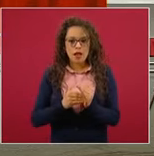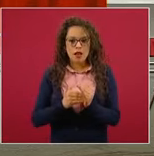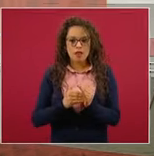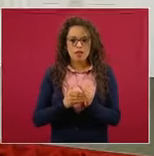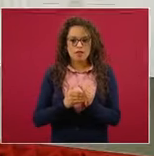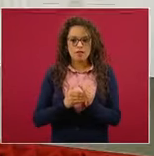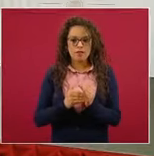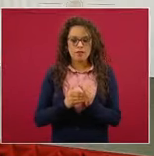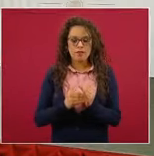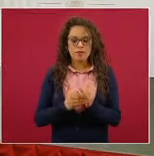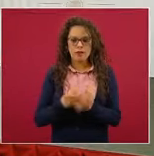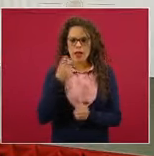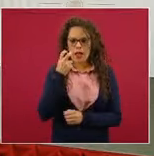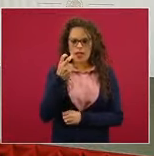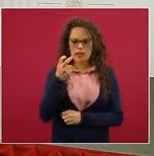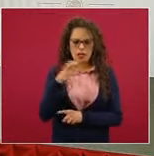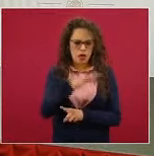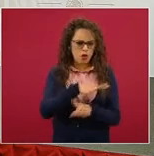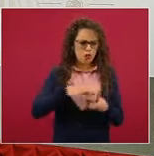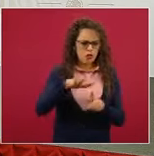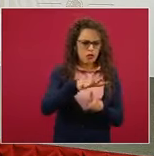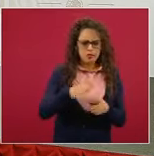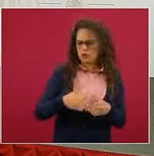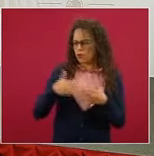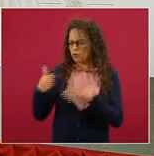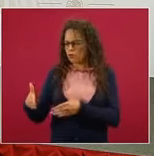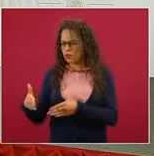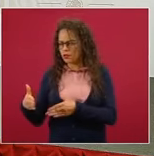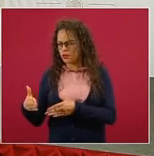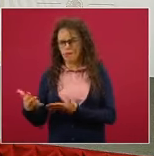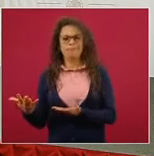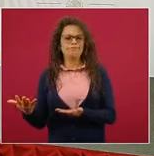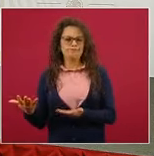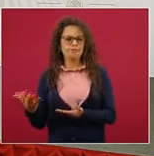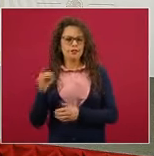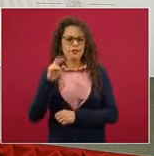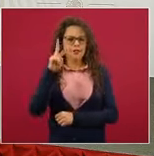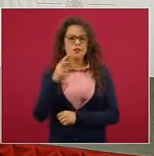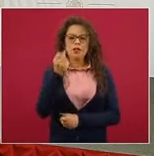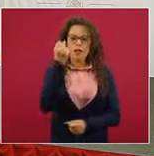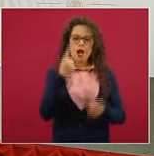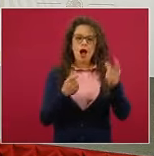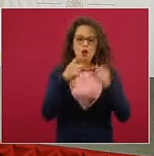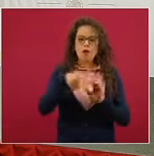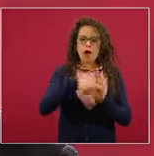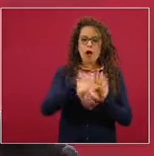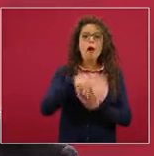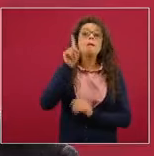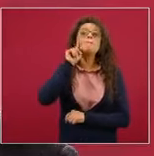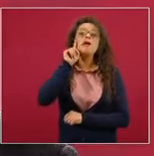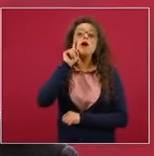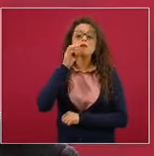fuera de contexto, no me sorprendería, sin menospreciar a algunos medios de comunicación, que mañana